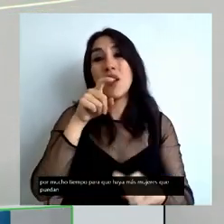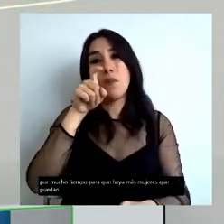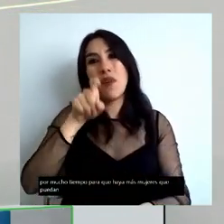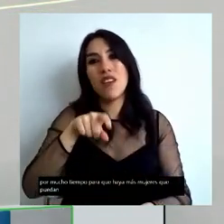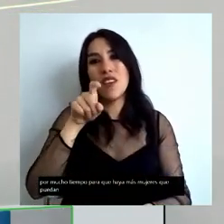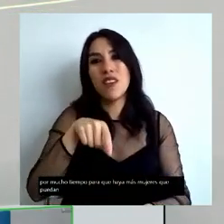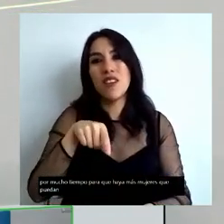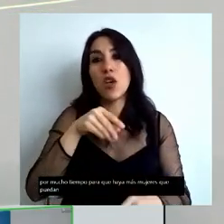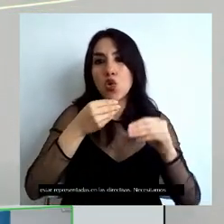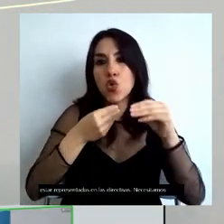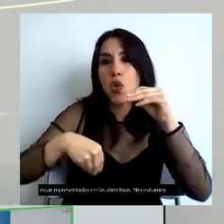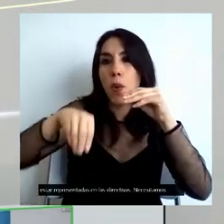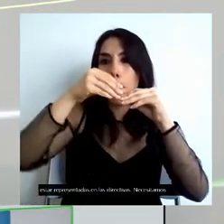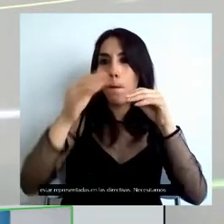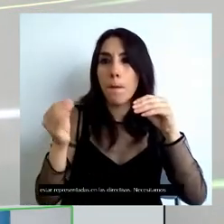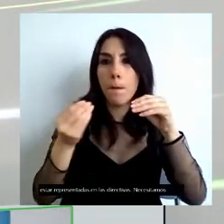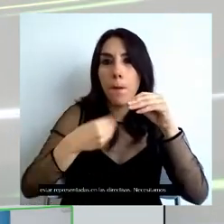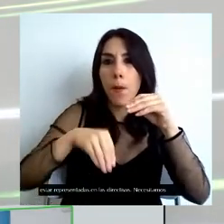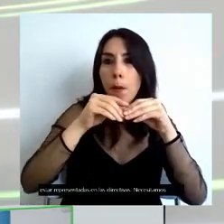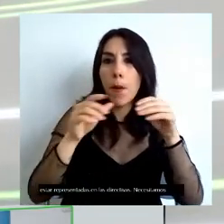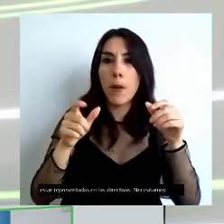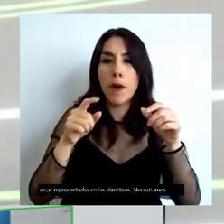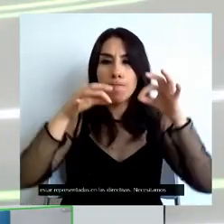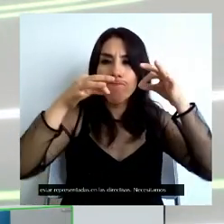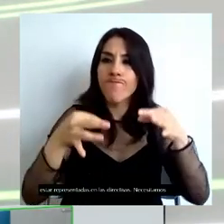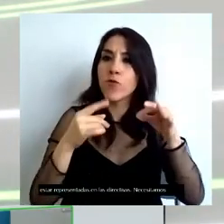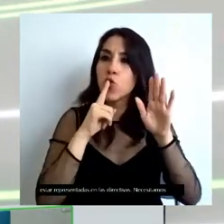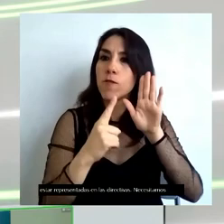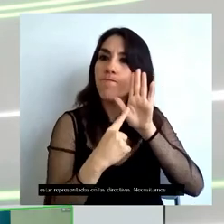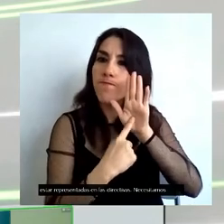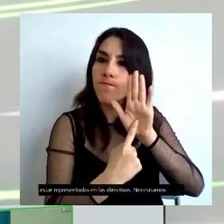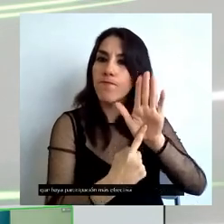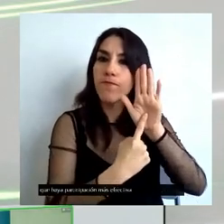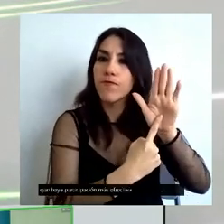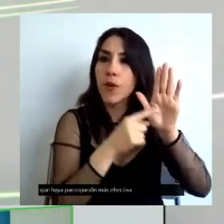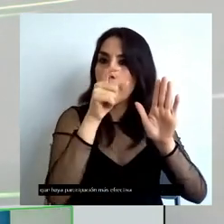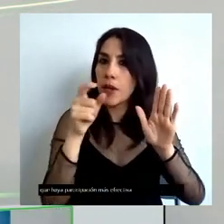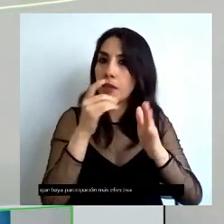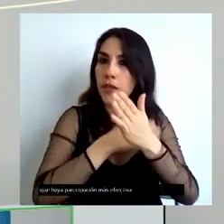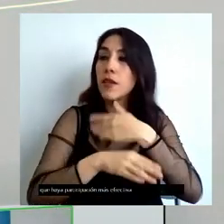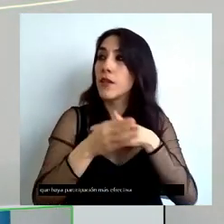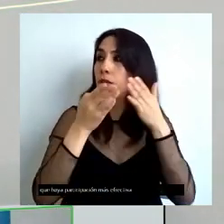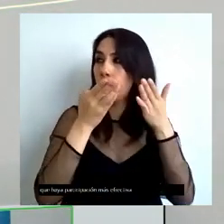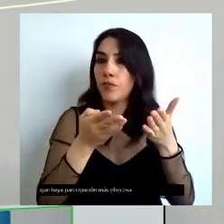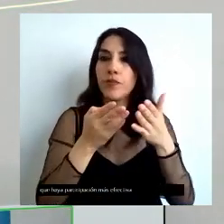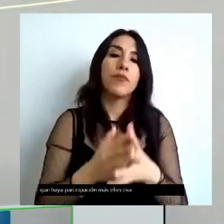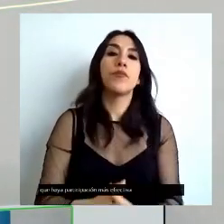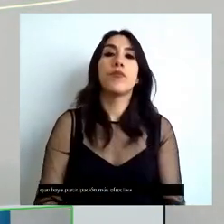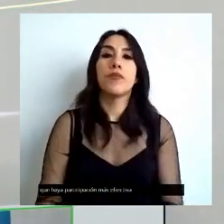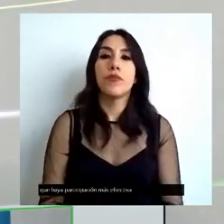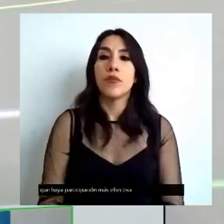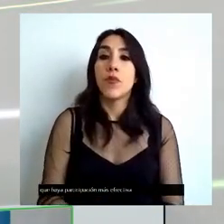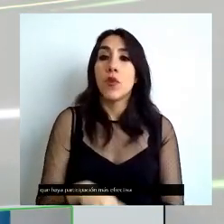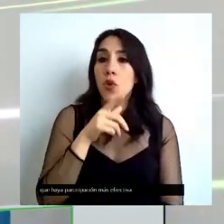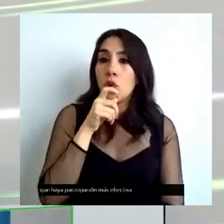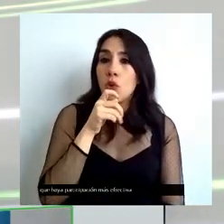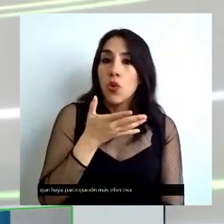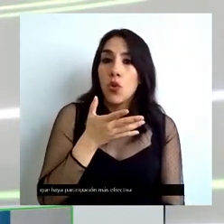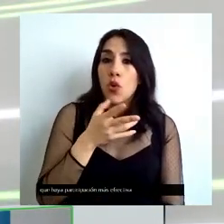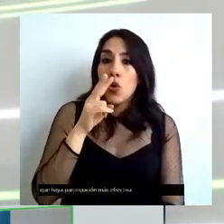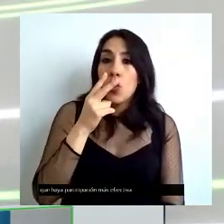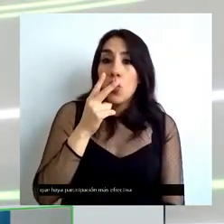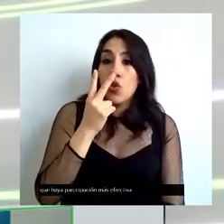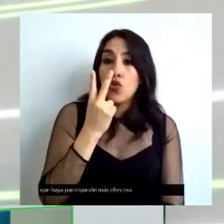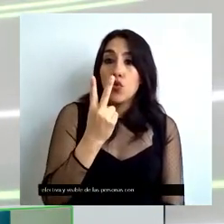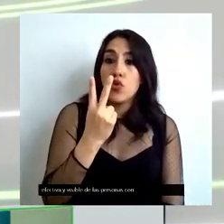y visible de las personas con discapacidad. Entonces, en ese sentido, tenemos ahí dos ámbitos importantes: incluir en